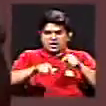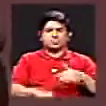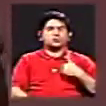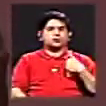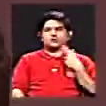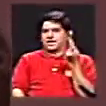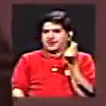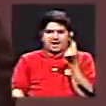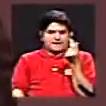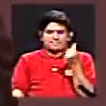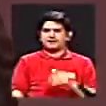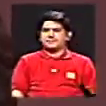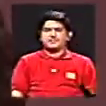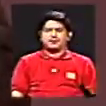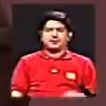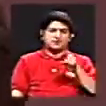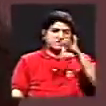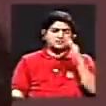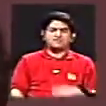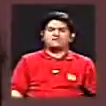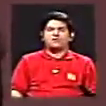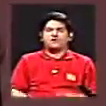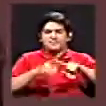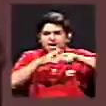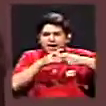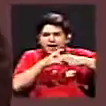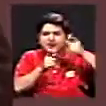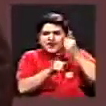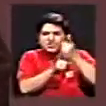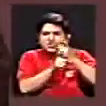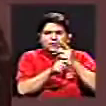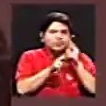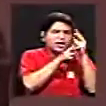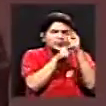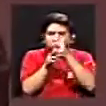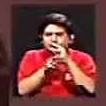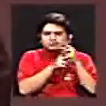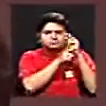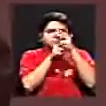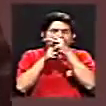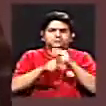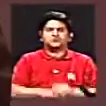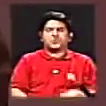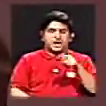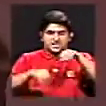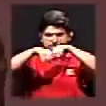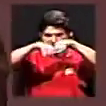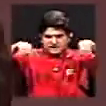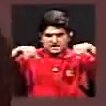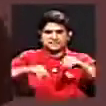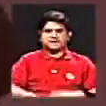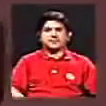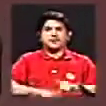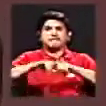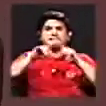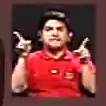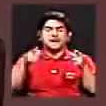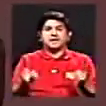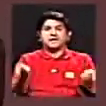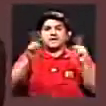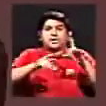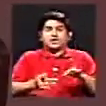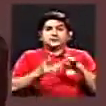los recursos adecuados para dar el mantenimiento adecuado, el monitoreo a una alcantarilla de este tipo. Pero este es un